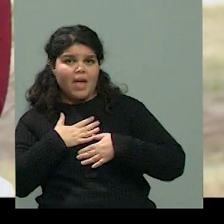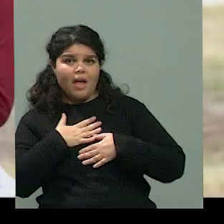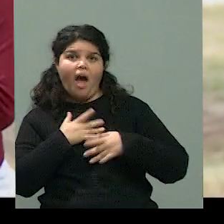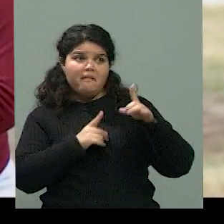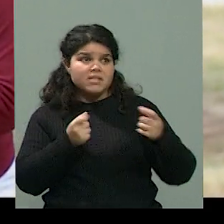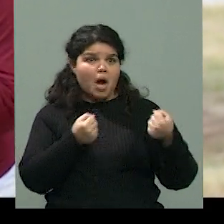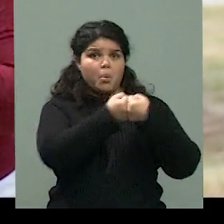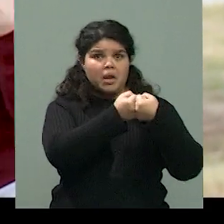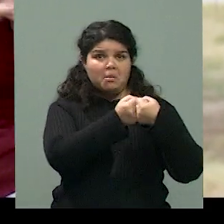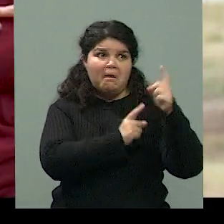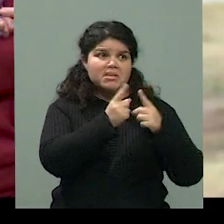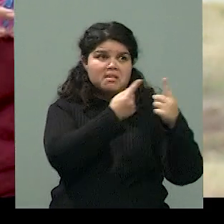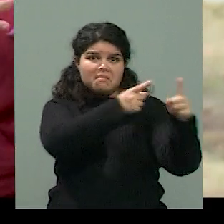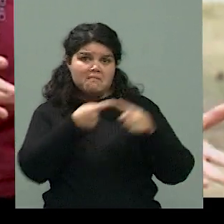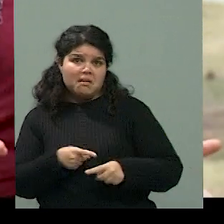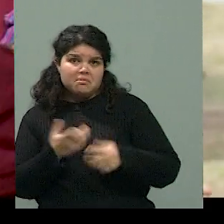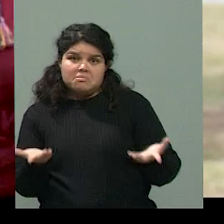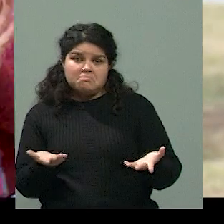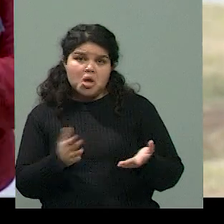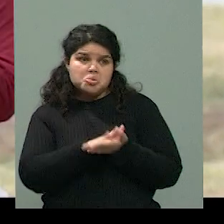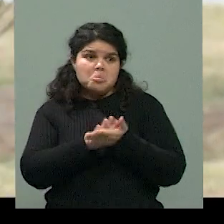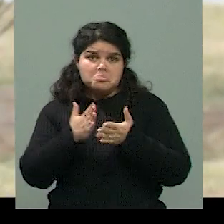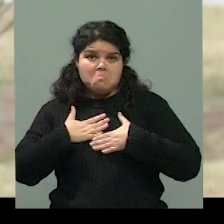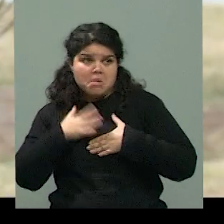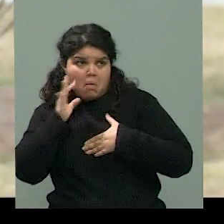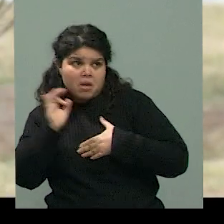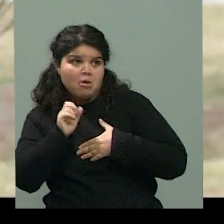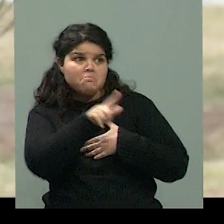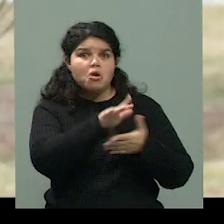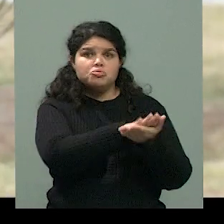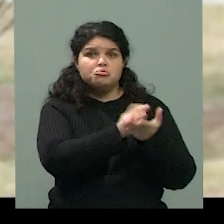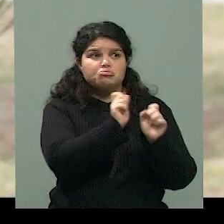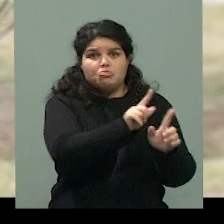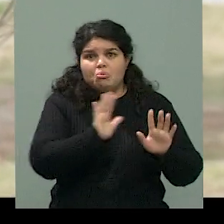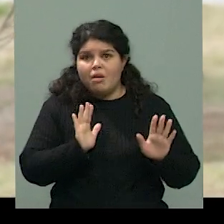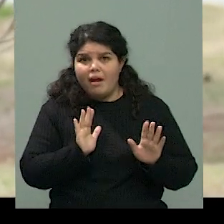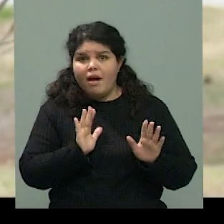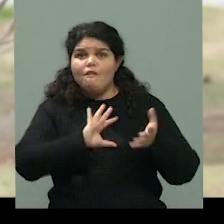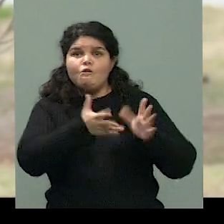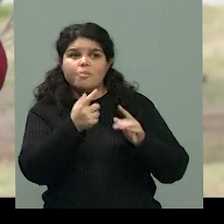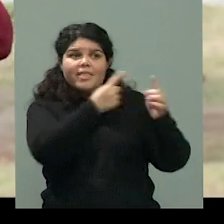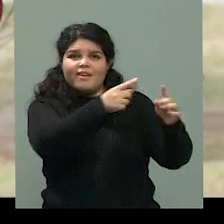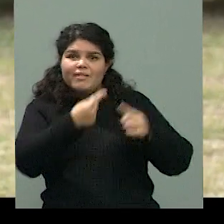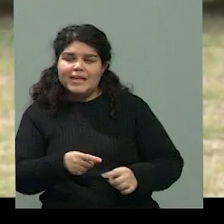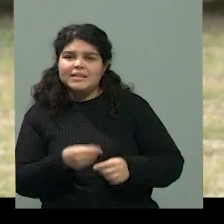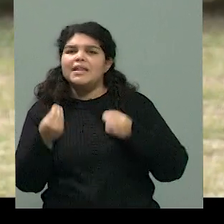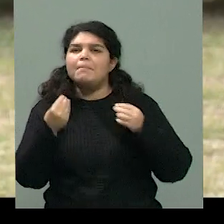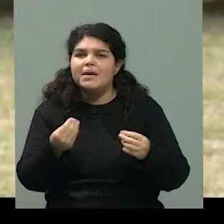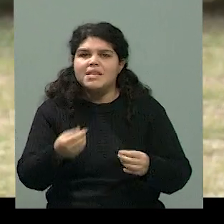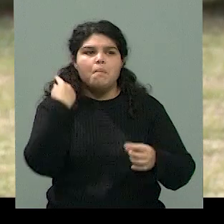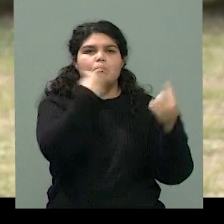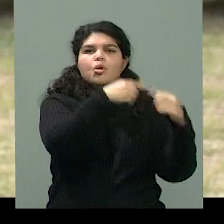y en otros no. Yo creo que alguna cosa se resuelve de una manera y la otra no. Lo importante para la pluralidad, para